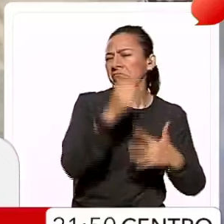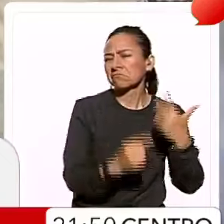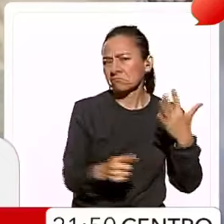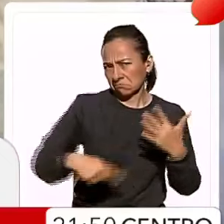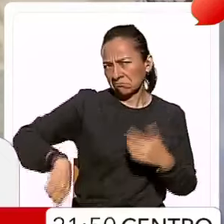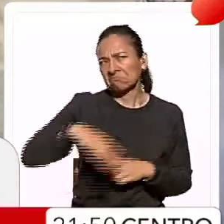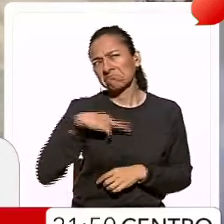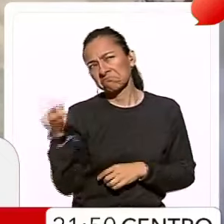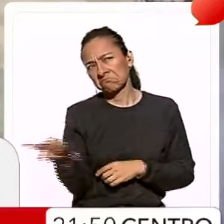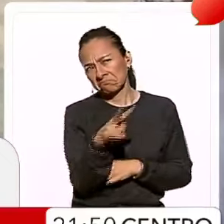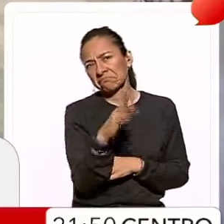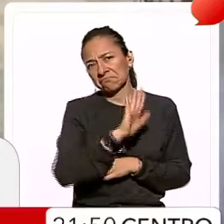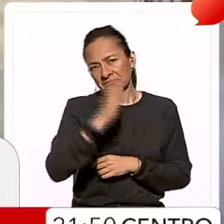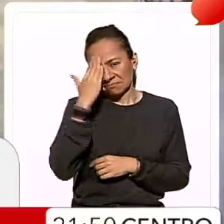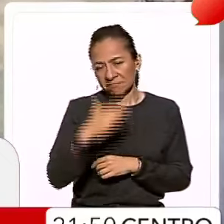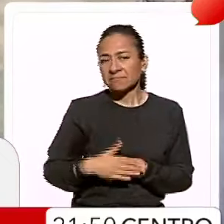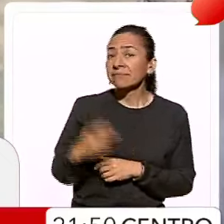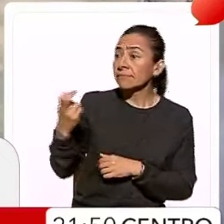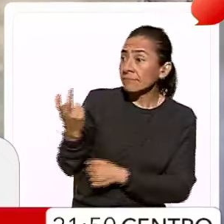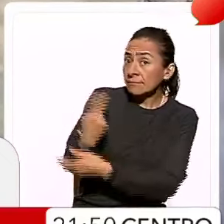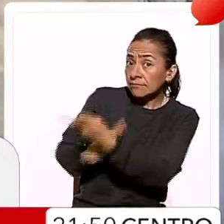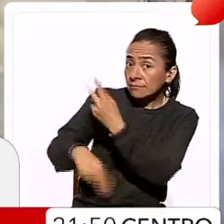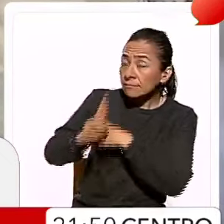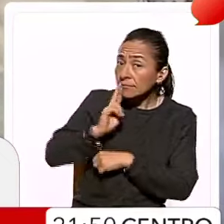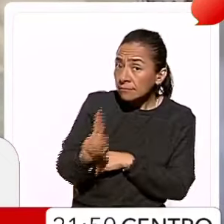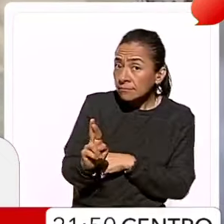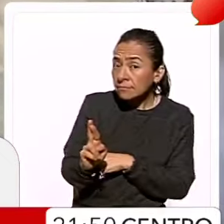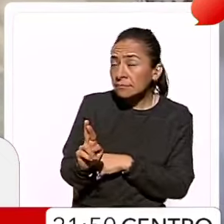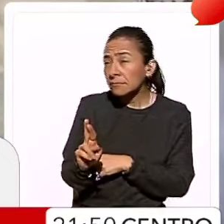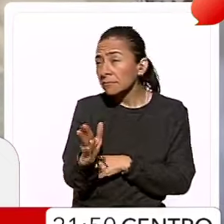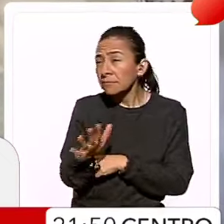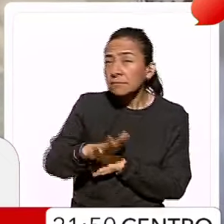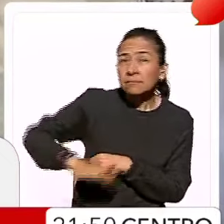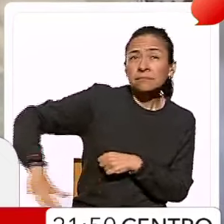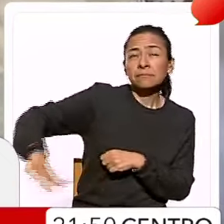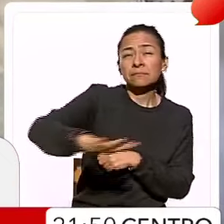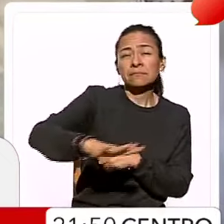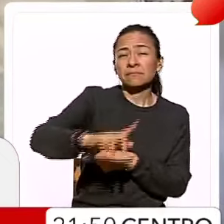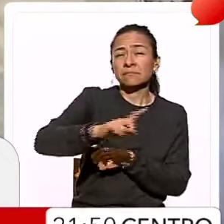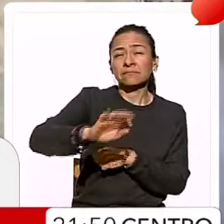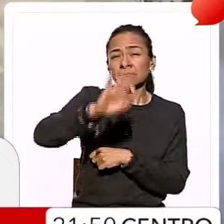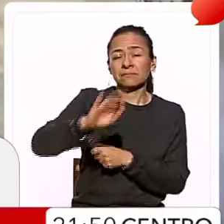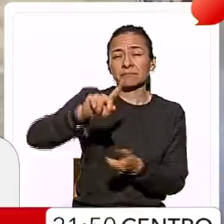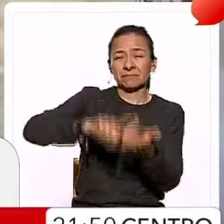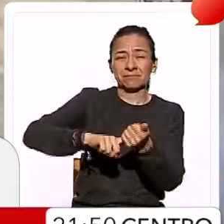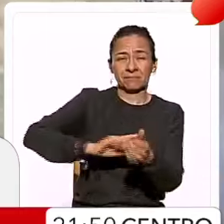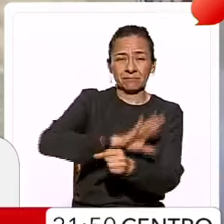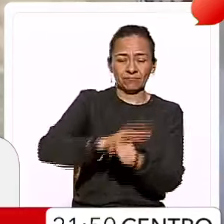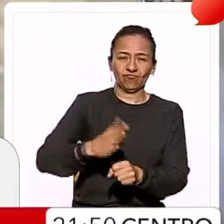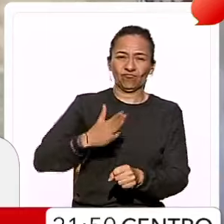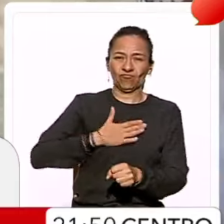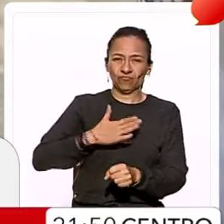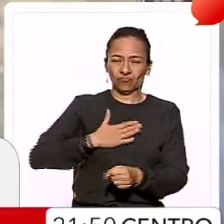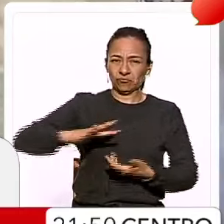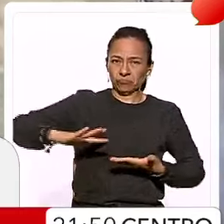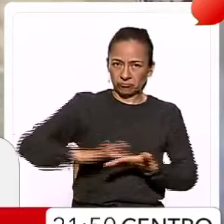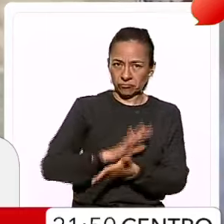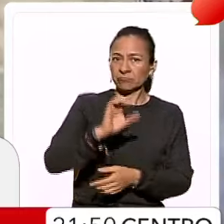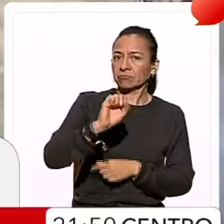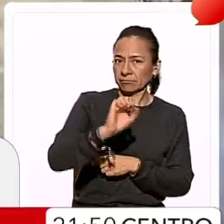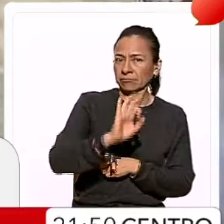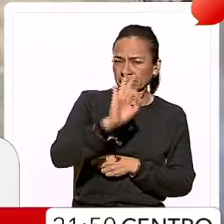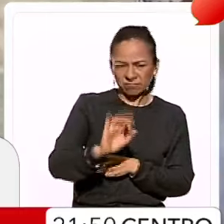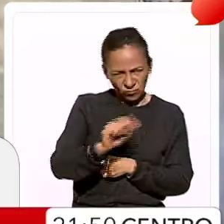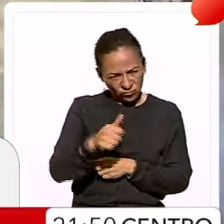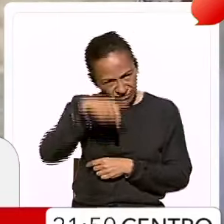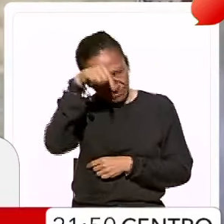es alrededor de o más del 60% para nosotros. Y lo que llama la atención también es que el